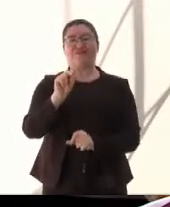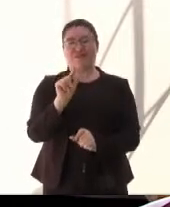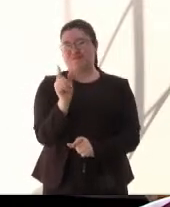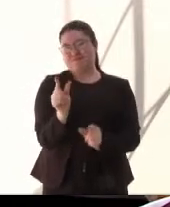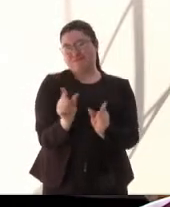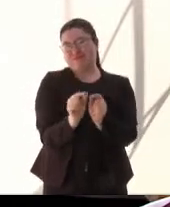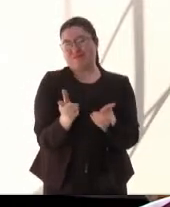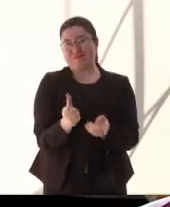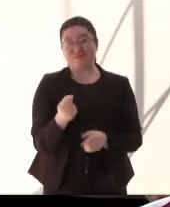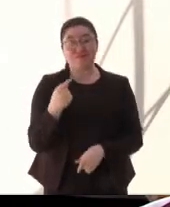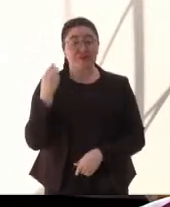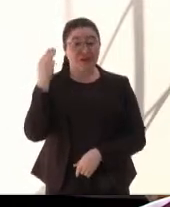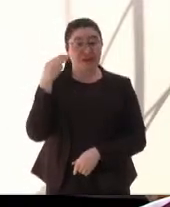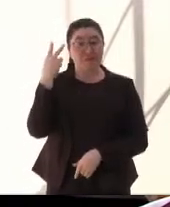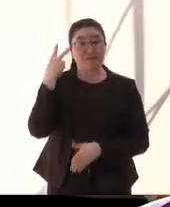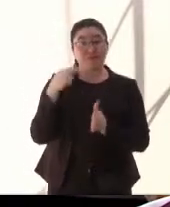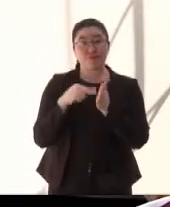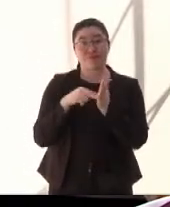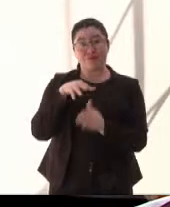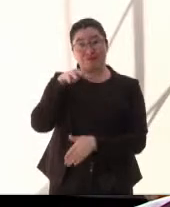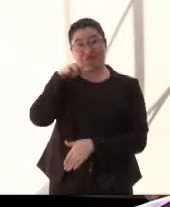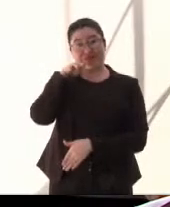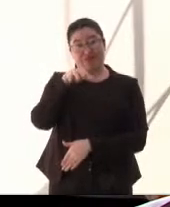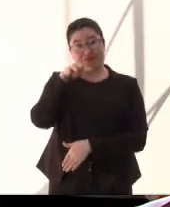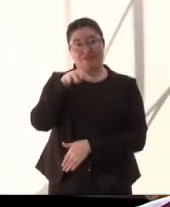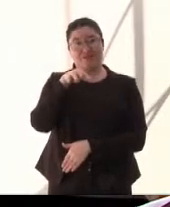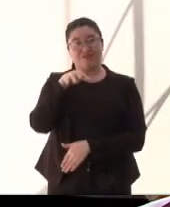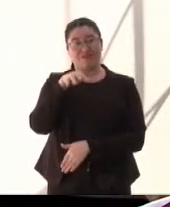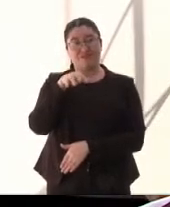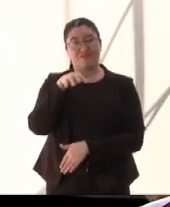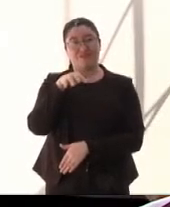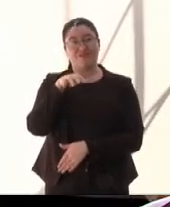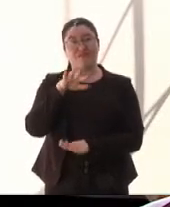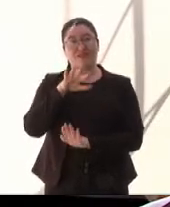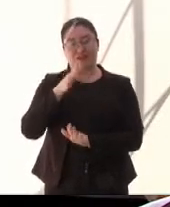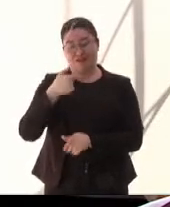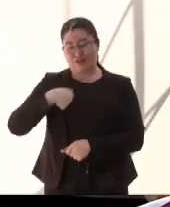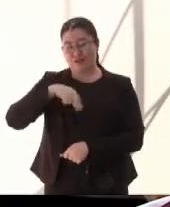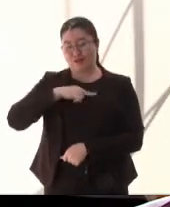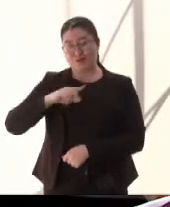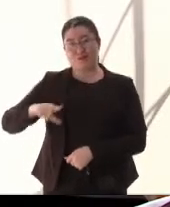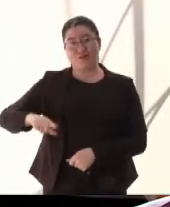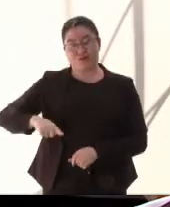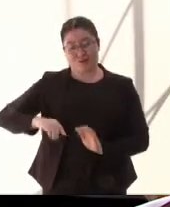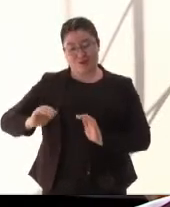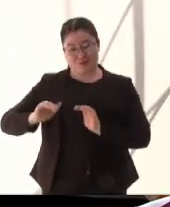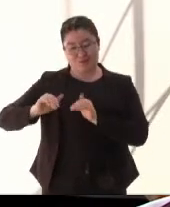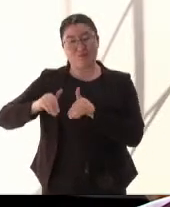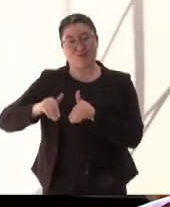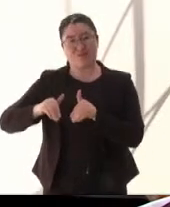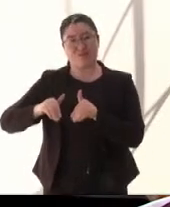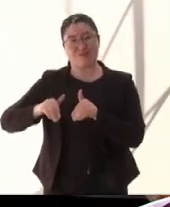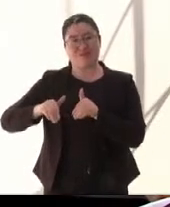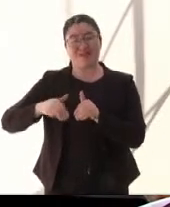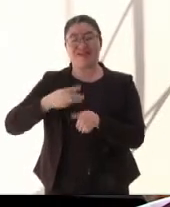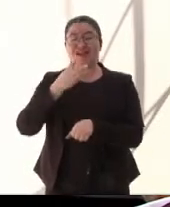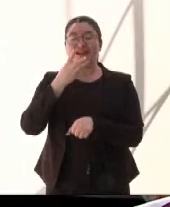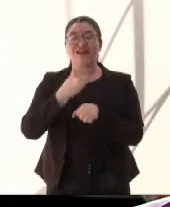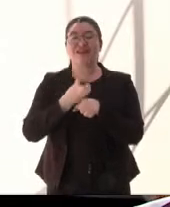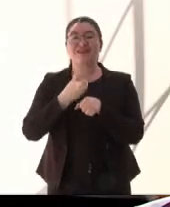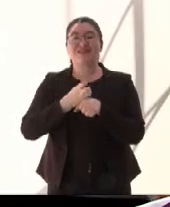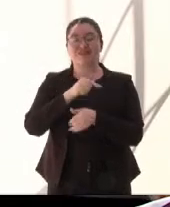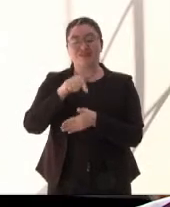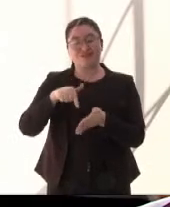en marzo de 2019, ya nosotros, esta administración, iniciamos el tercer centro de